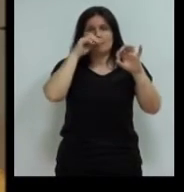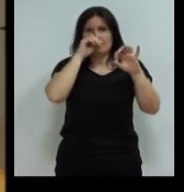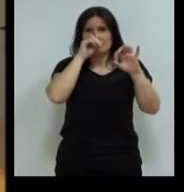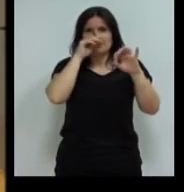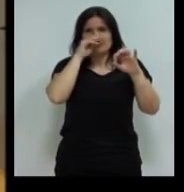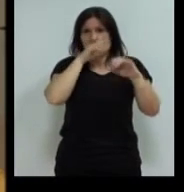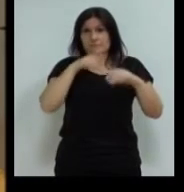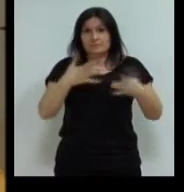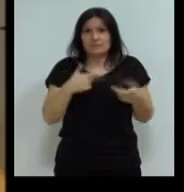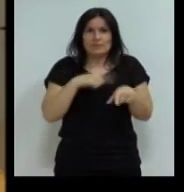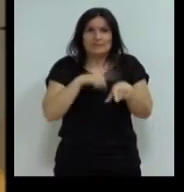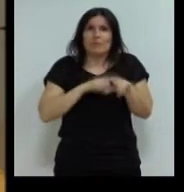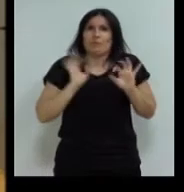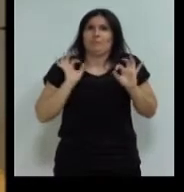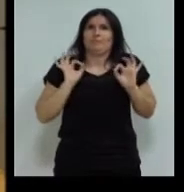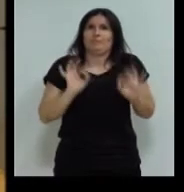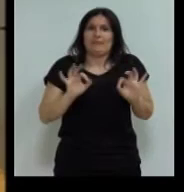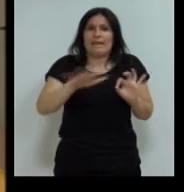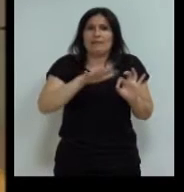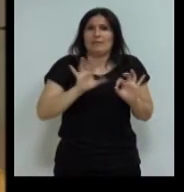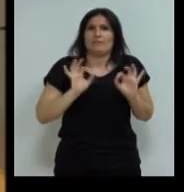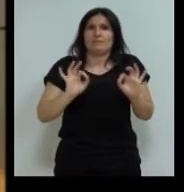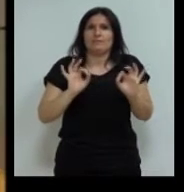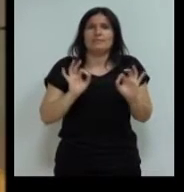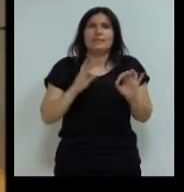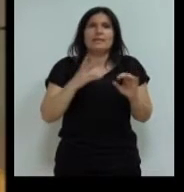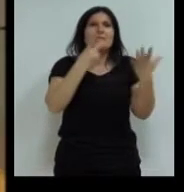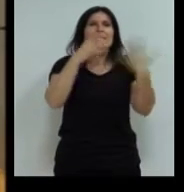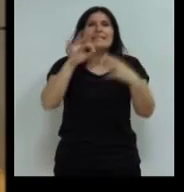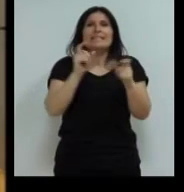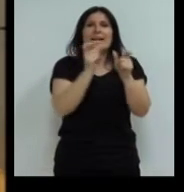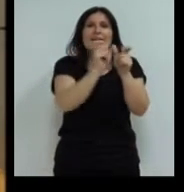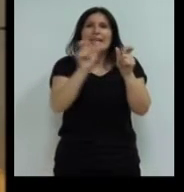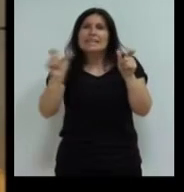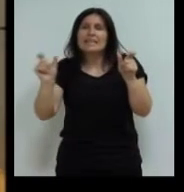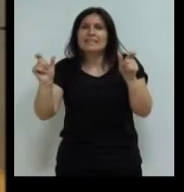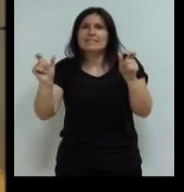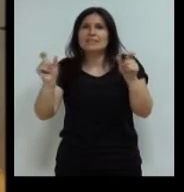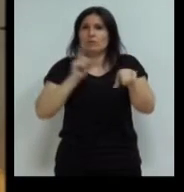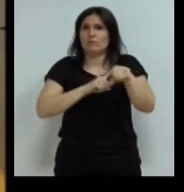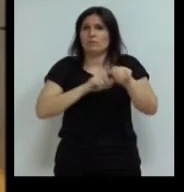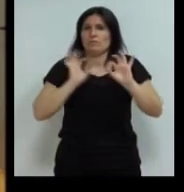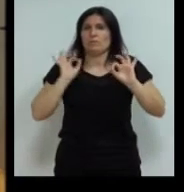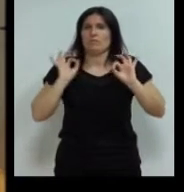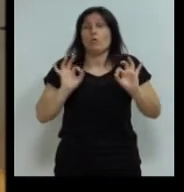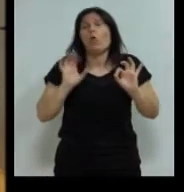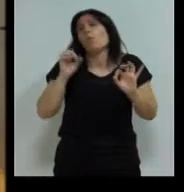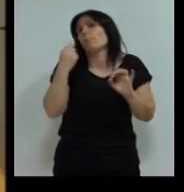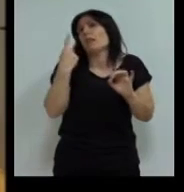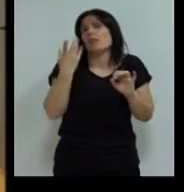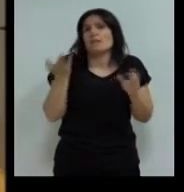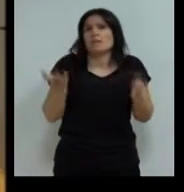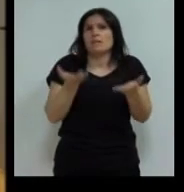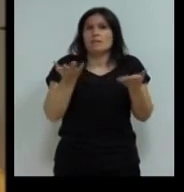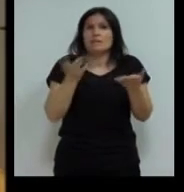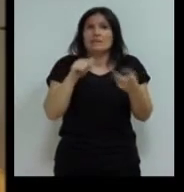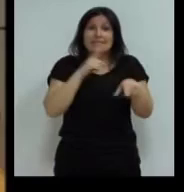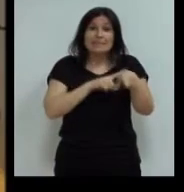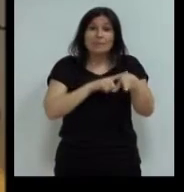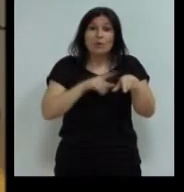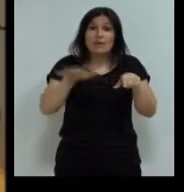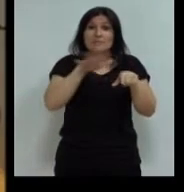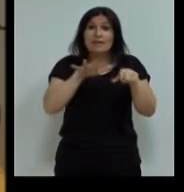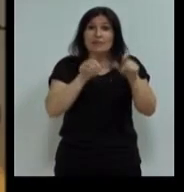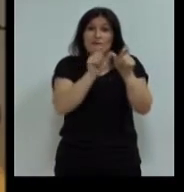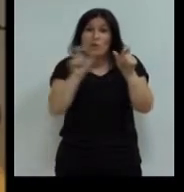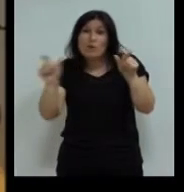tienes un tiempo limitado y un espacio limitado. Claro. 70 caracteres y un tiempo máximo, o mínimo. Si en ese tiempo y en ese espacio tú